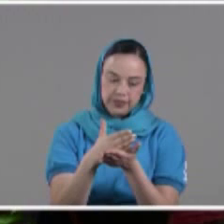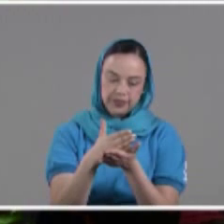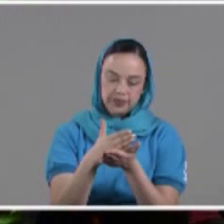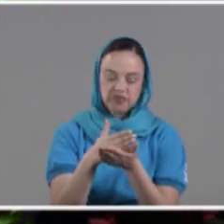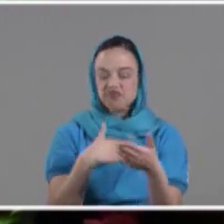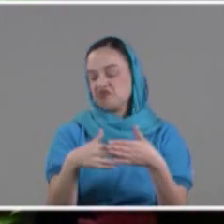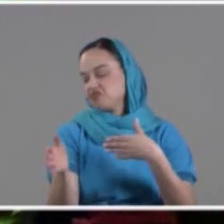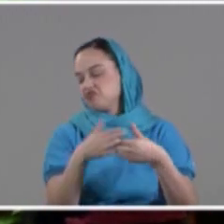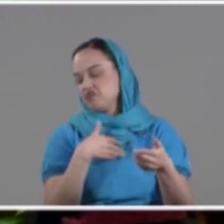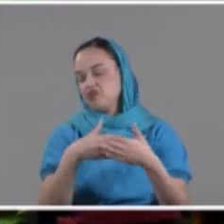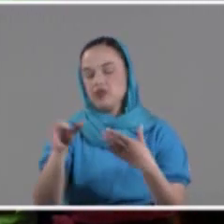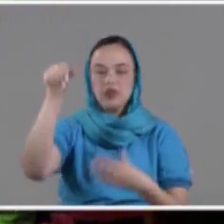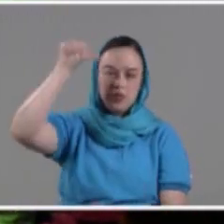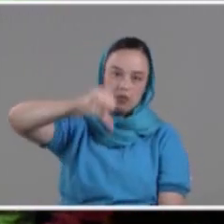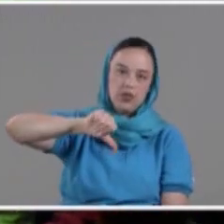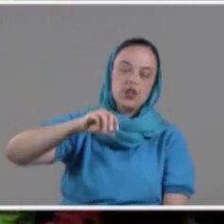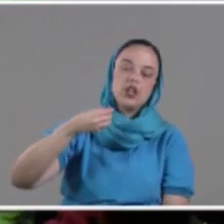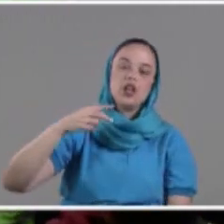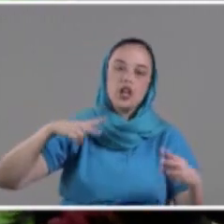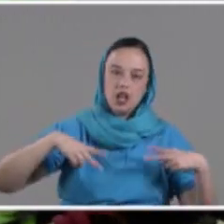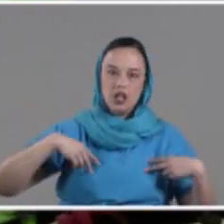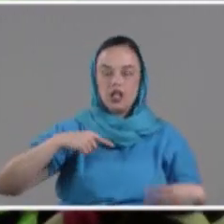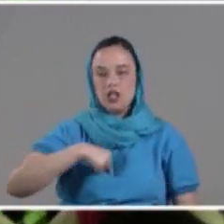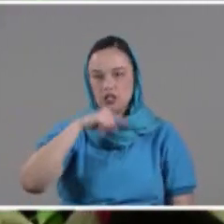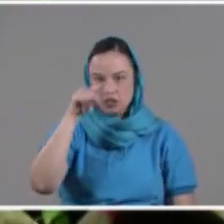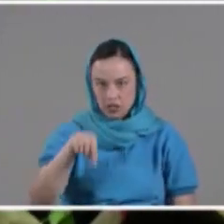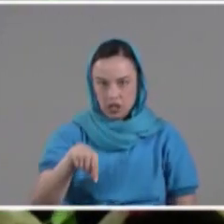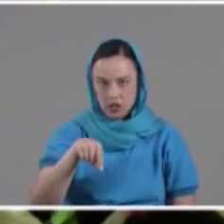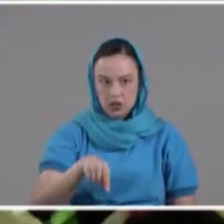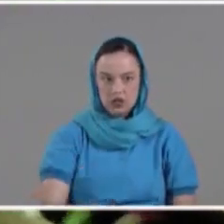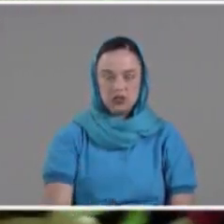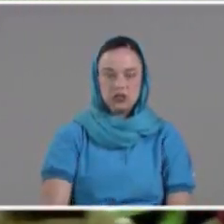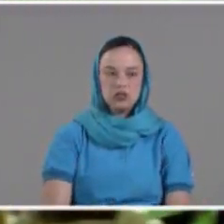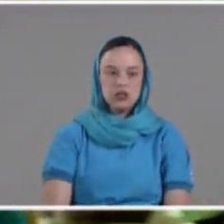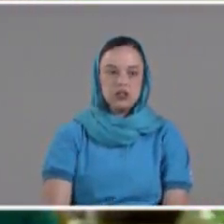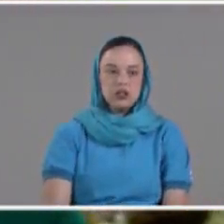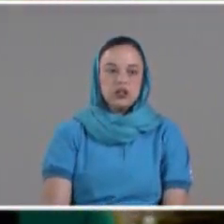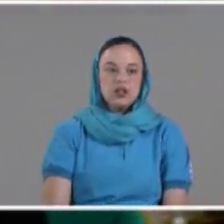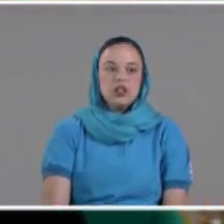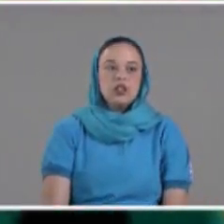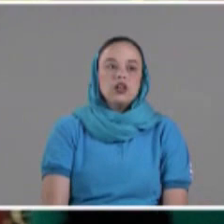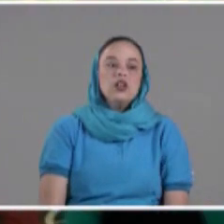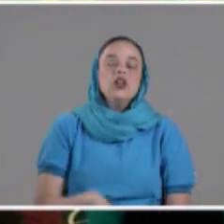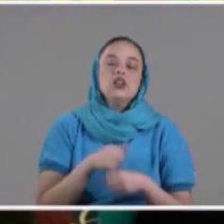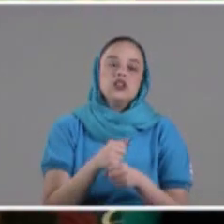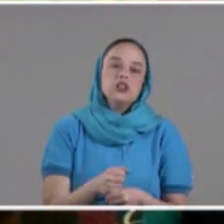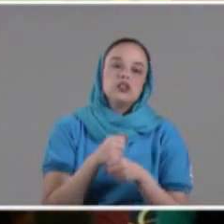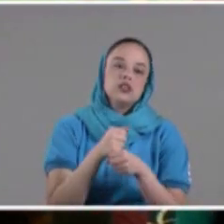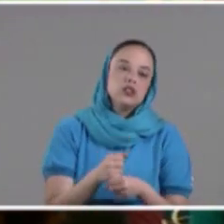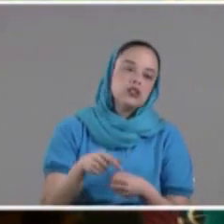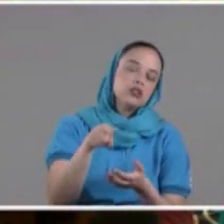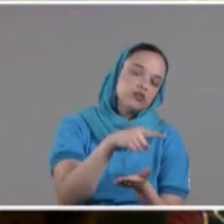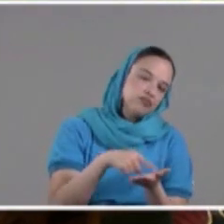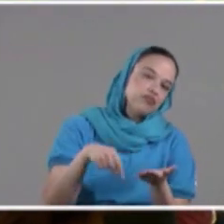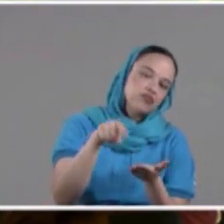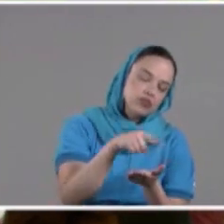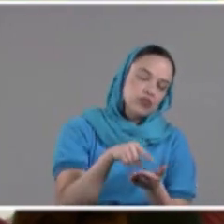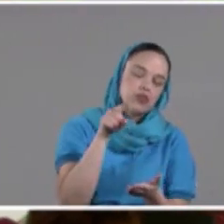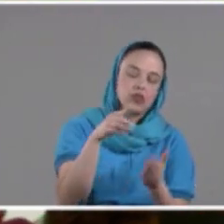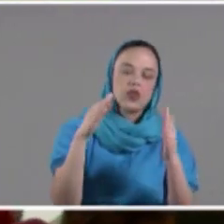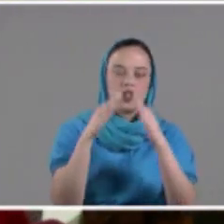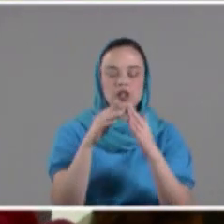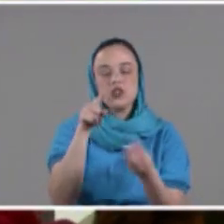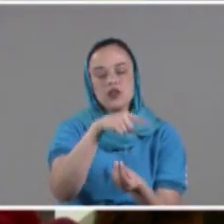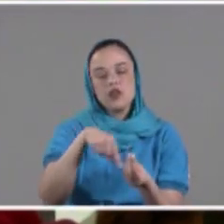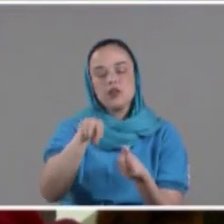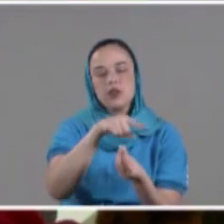cualquier mal que haya estado Cabalgando alrededor de tu casa de tu